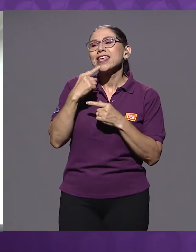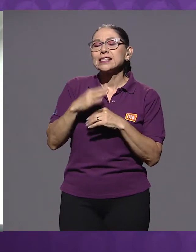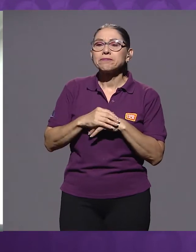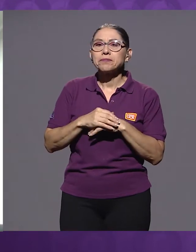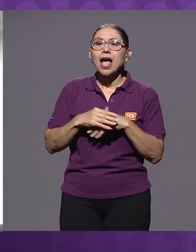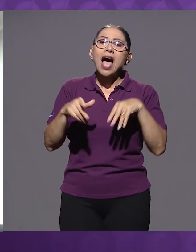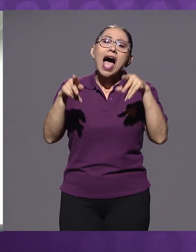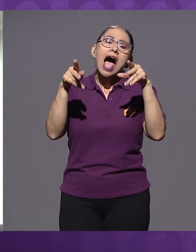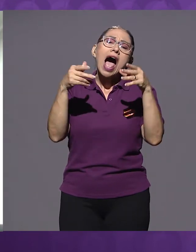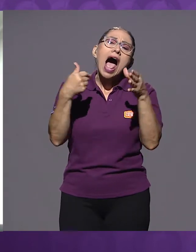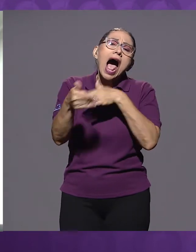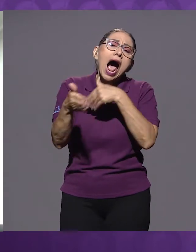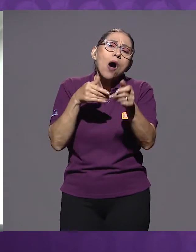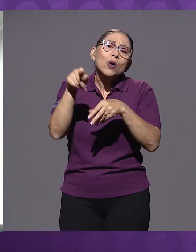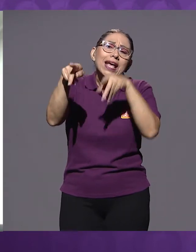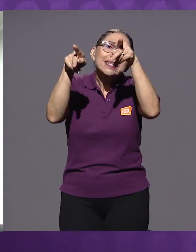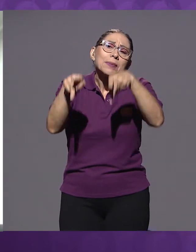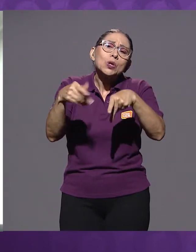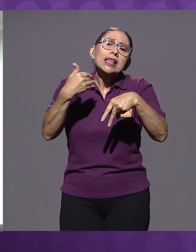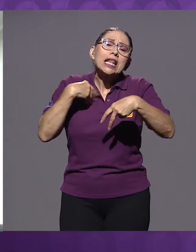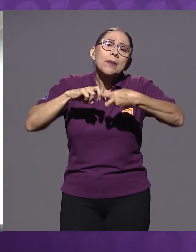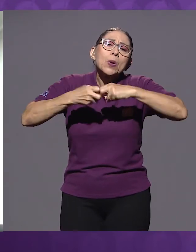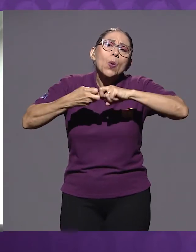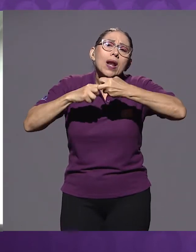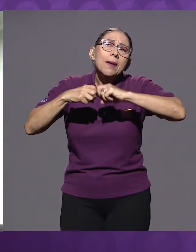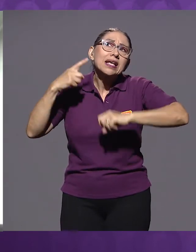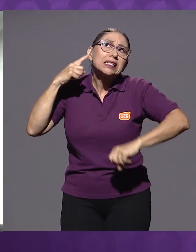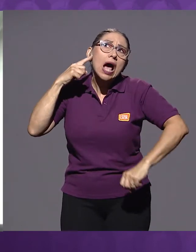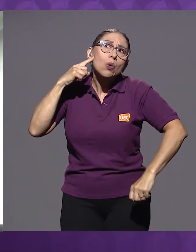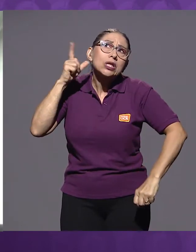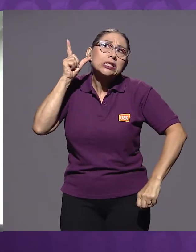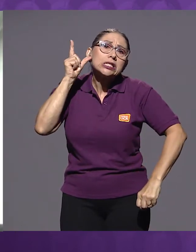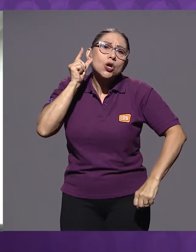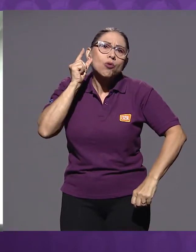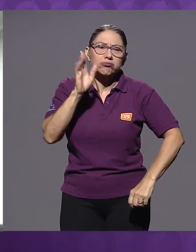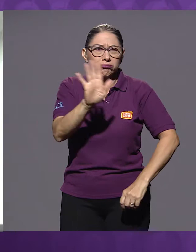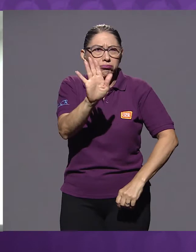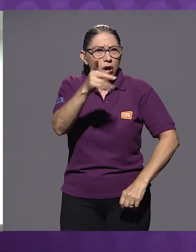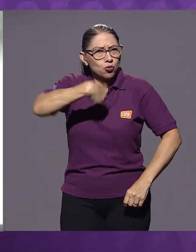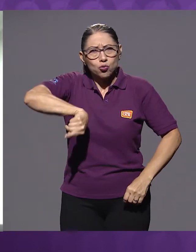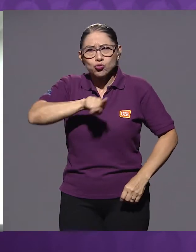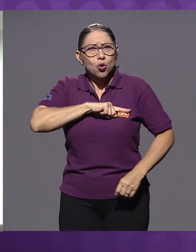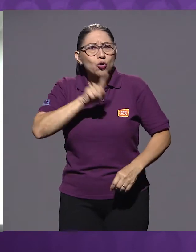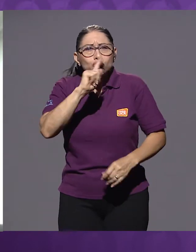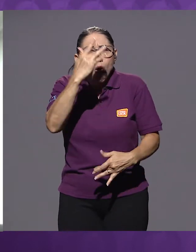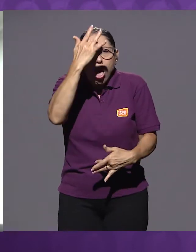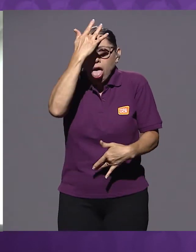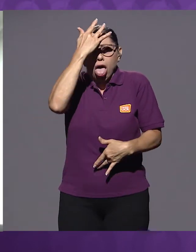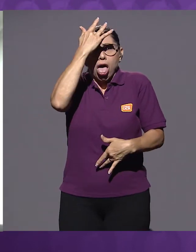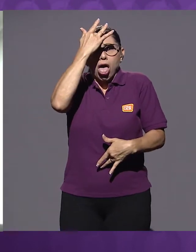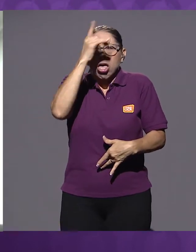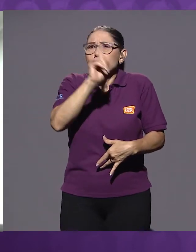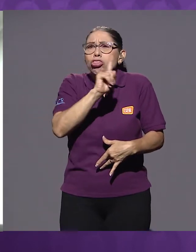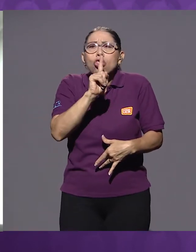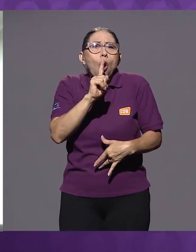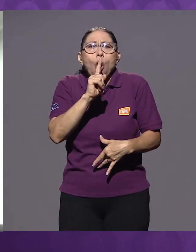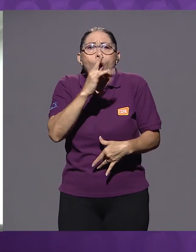de problemas de audición, pues nosotros no padecemos, no somos enfermos, nosotros no estamos